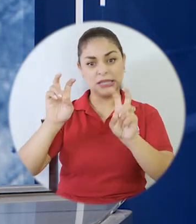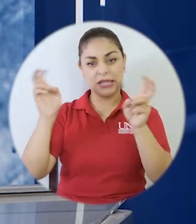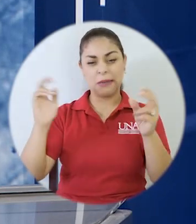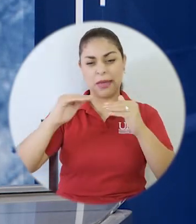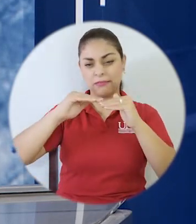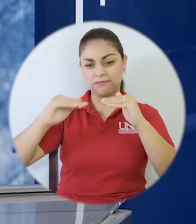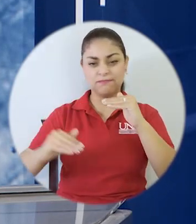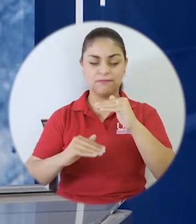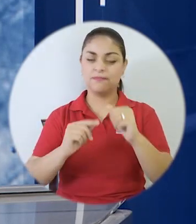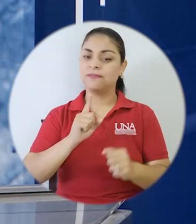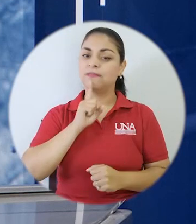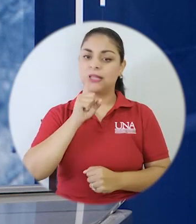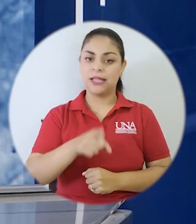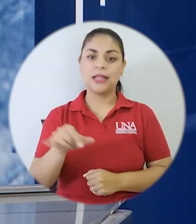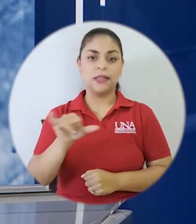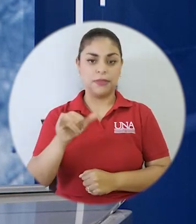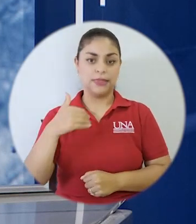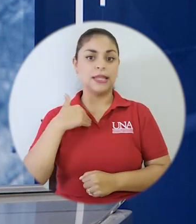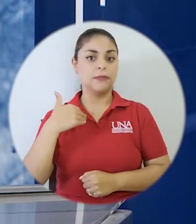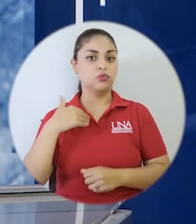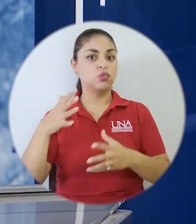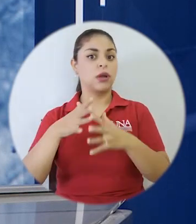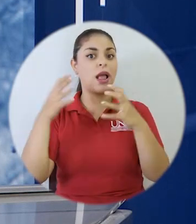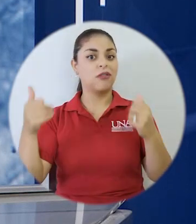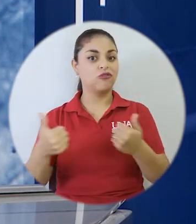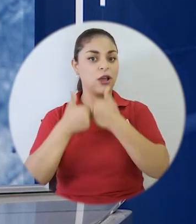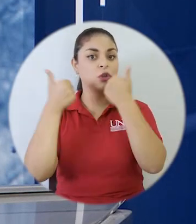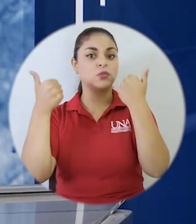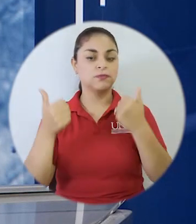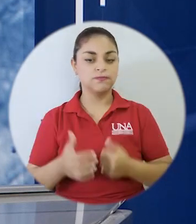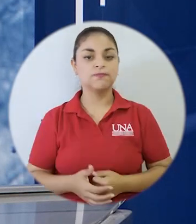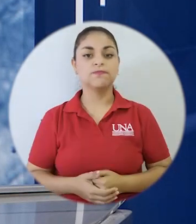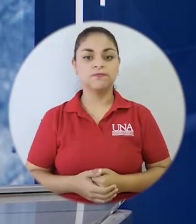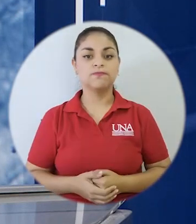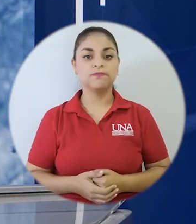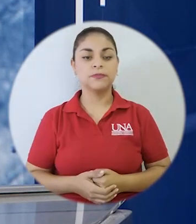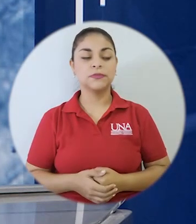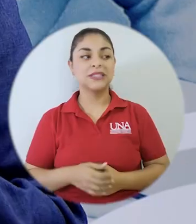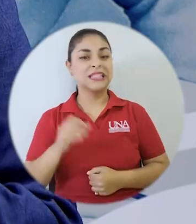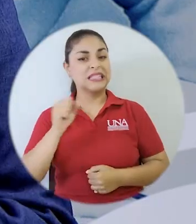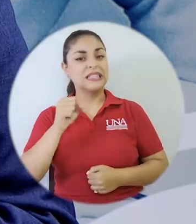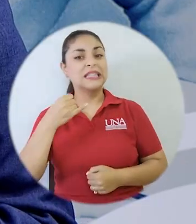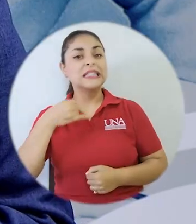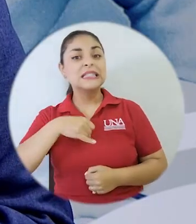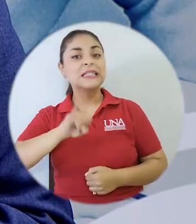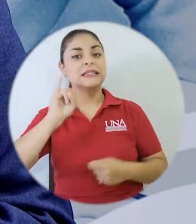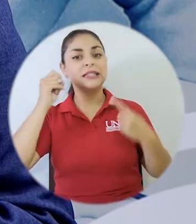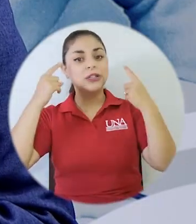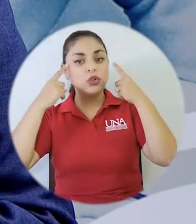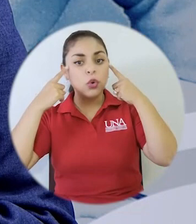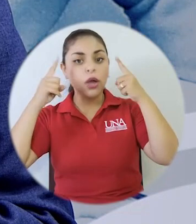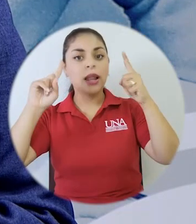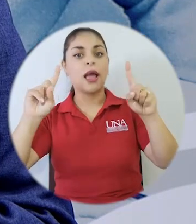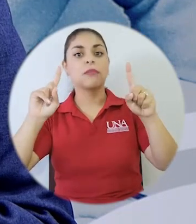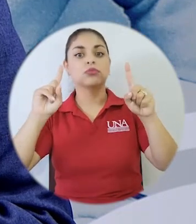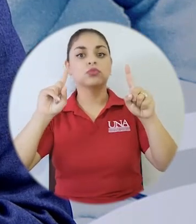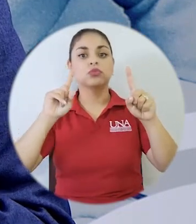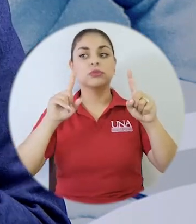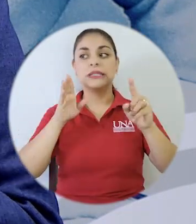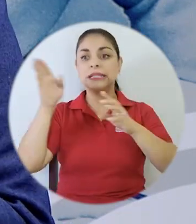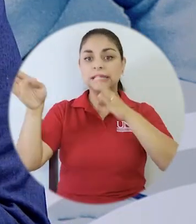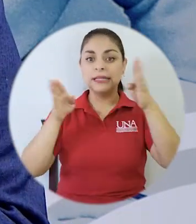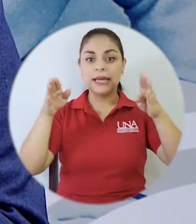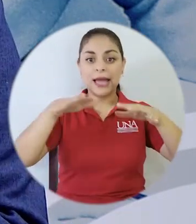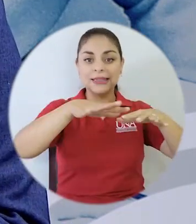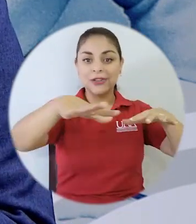porque en el tema de desigualdad definitivamente también tenemos un gran reto. Es que si logramos devolvernos a